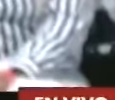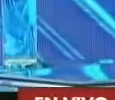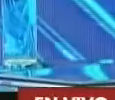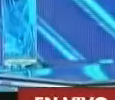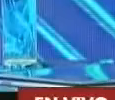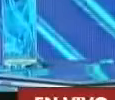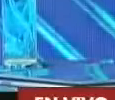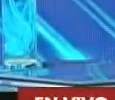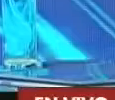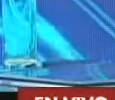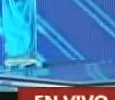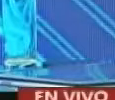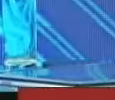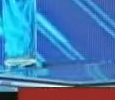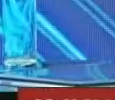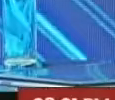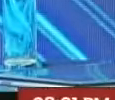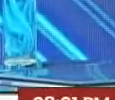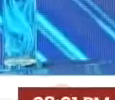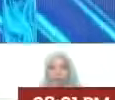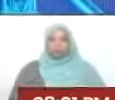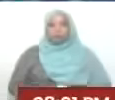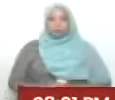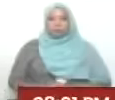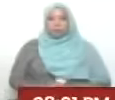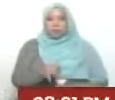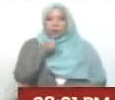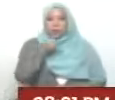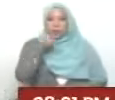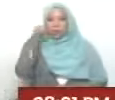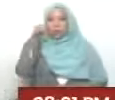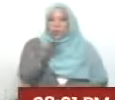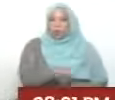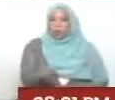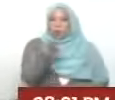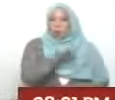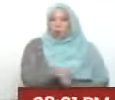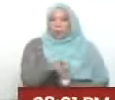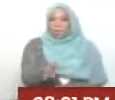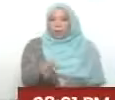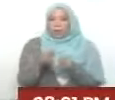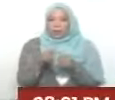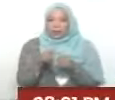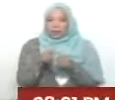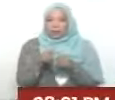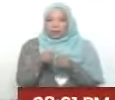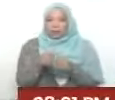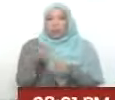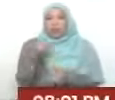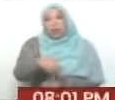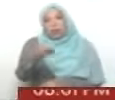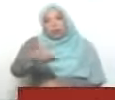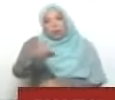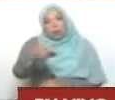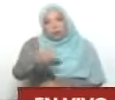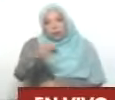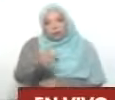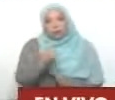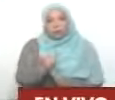Bueno, tome el mando, compadre. Tome el mando. Tome la rienda.